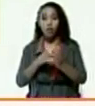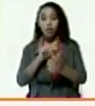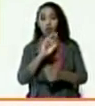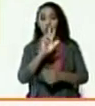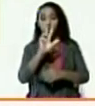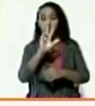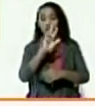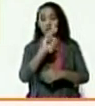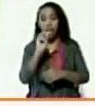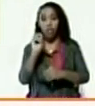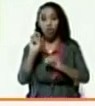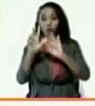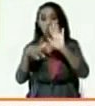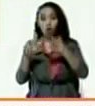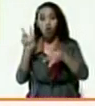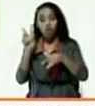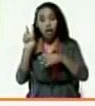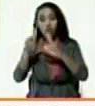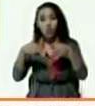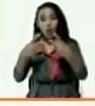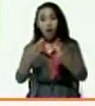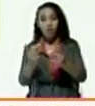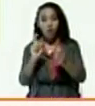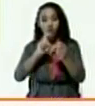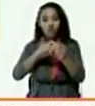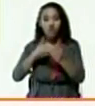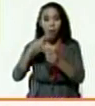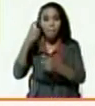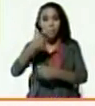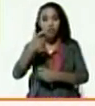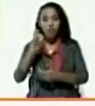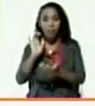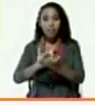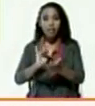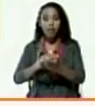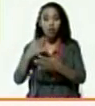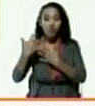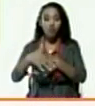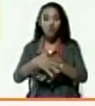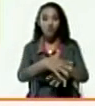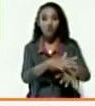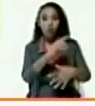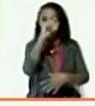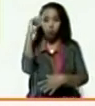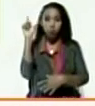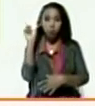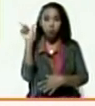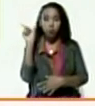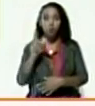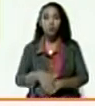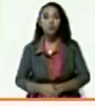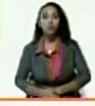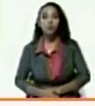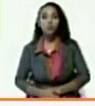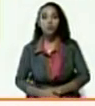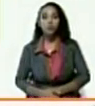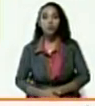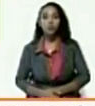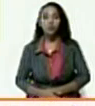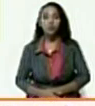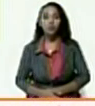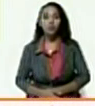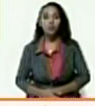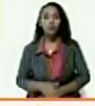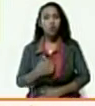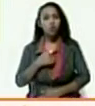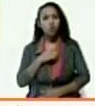141.212 nuevos compañeros y compañeras militantes del Partido Socialista Unido de Venezuela.